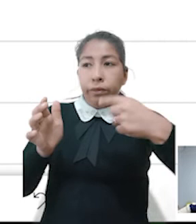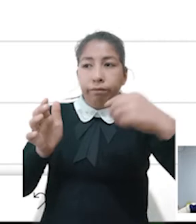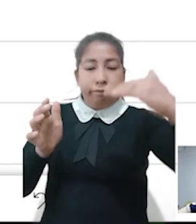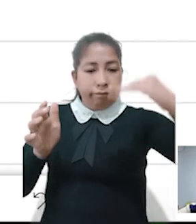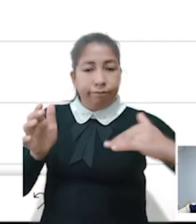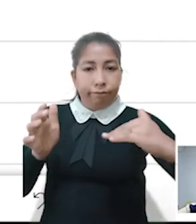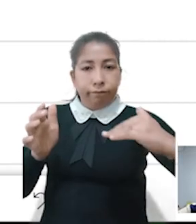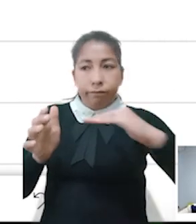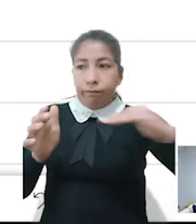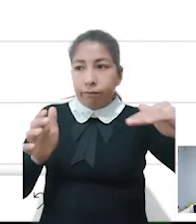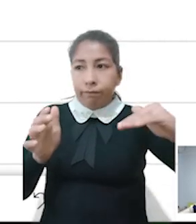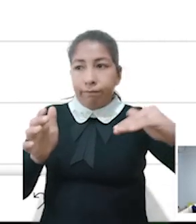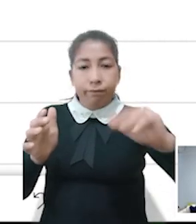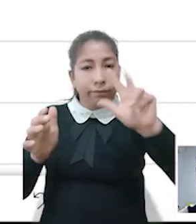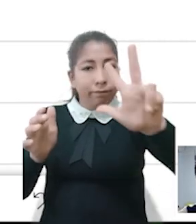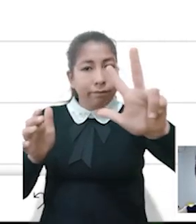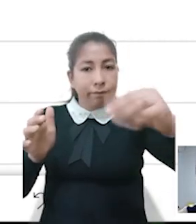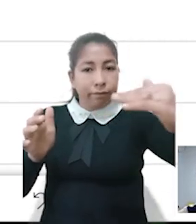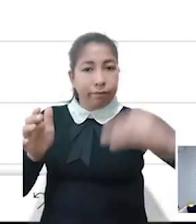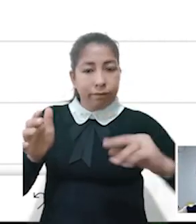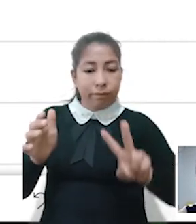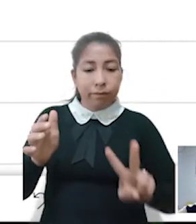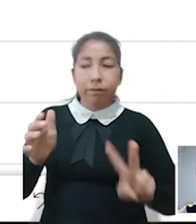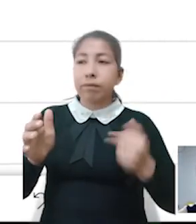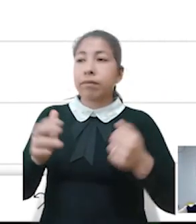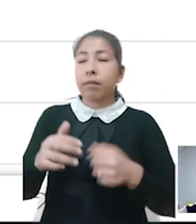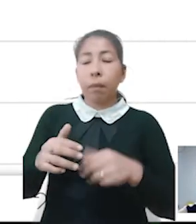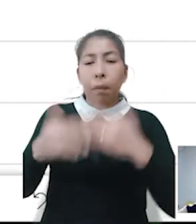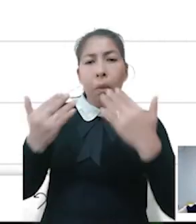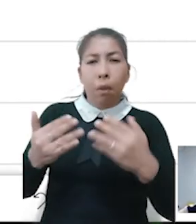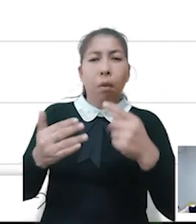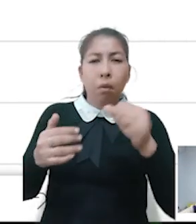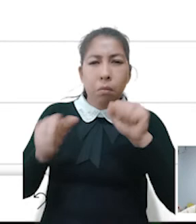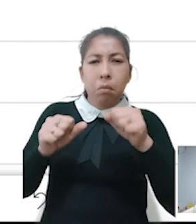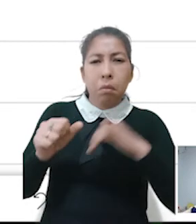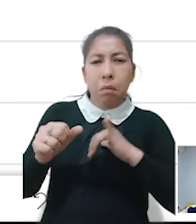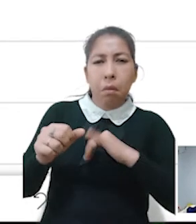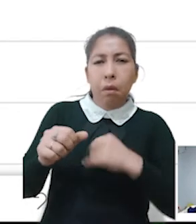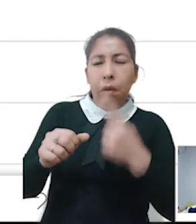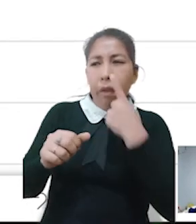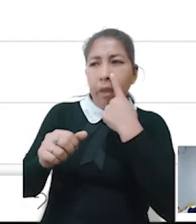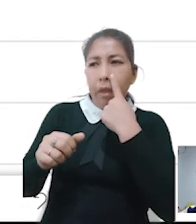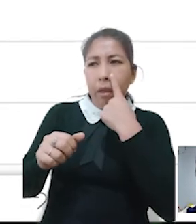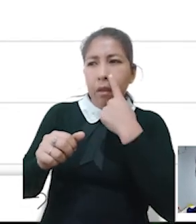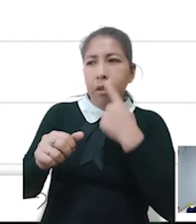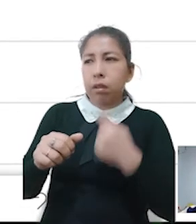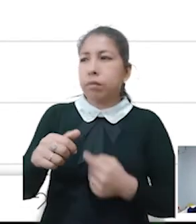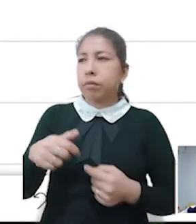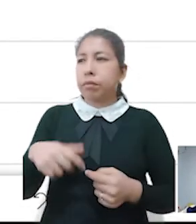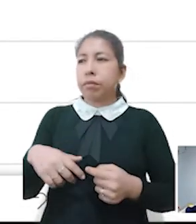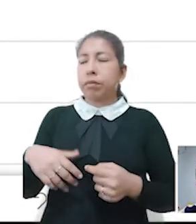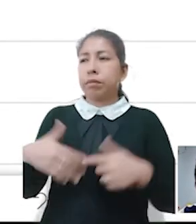segundo miembro, que son 3 medios. Eso me va a permitir conocer la medida del ángulo alfa. Voy